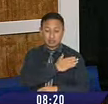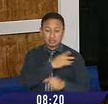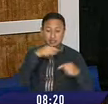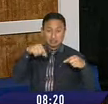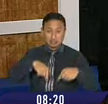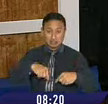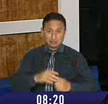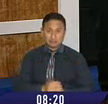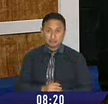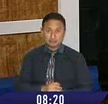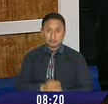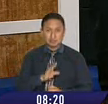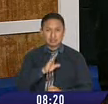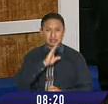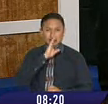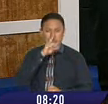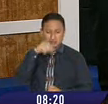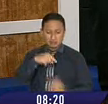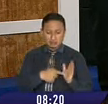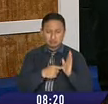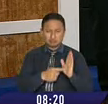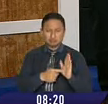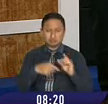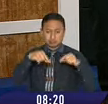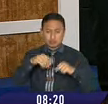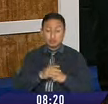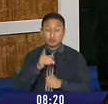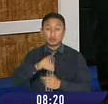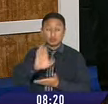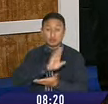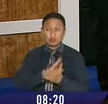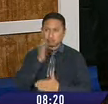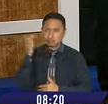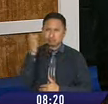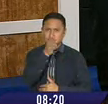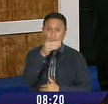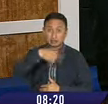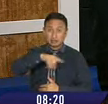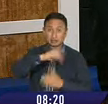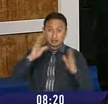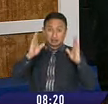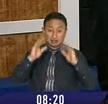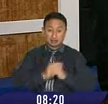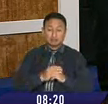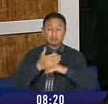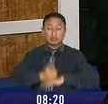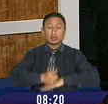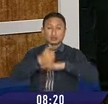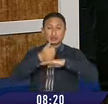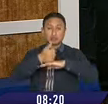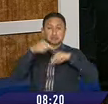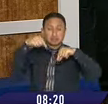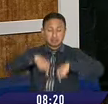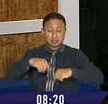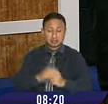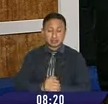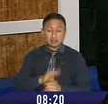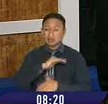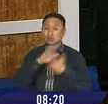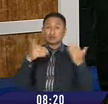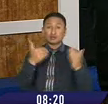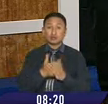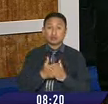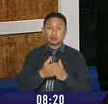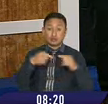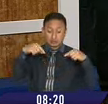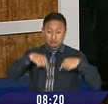y estamos siempre dispuestos a trasladarnos a sus barrios para que su voz sea escuchada y que las autoridades, a través de todo esto